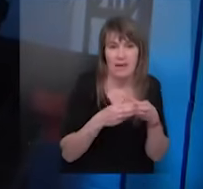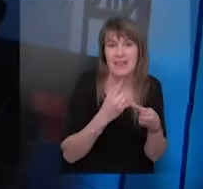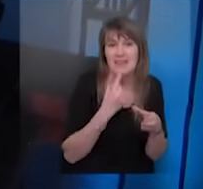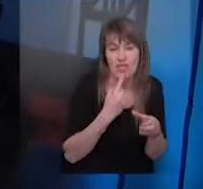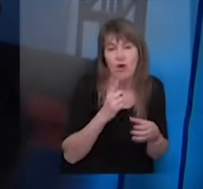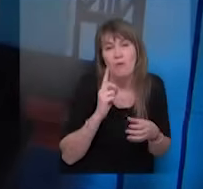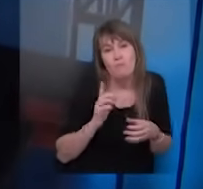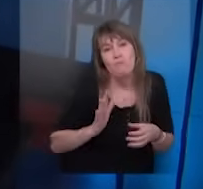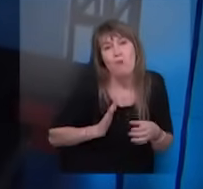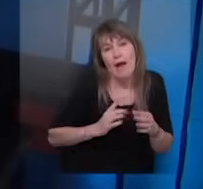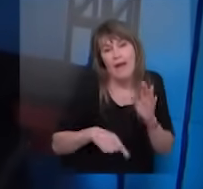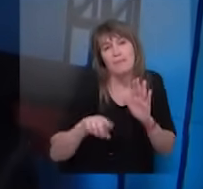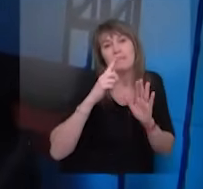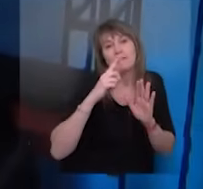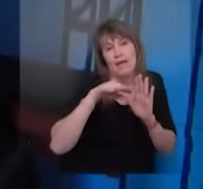listas